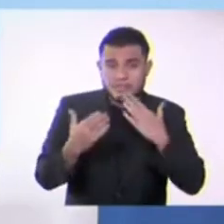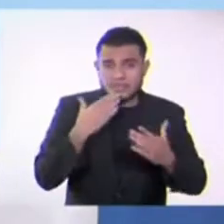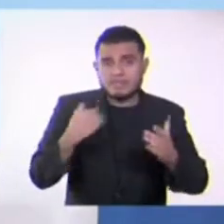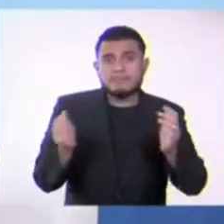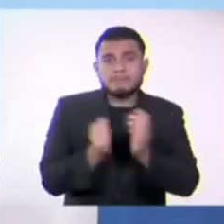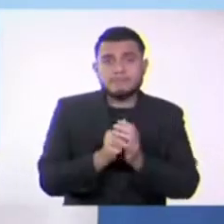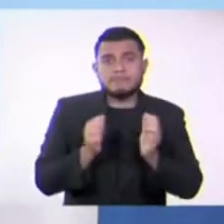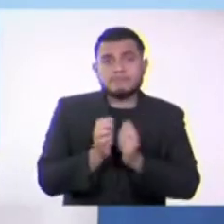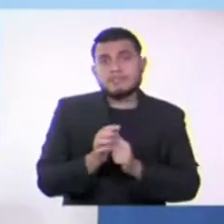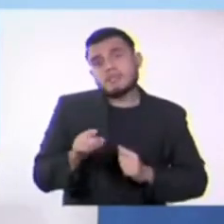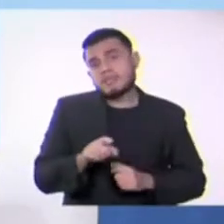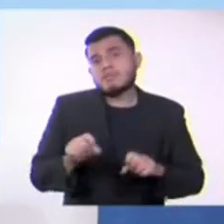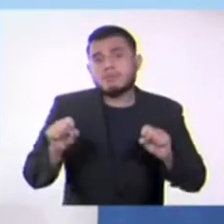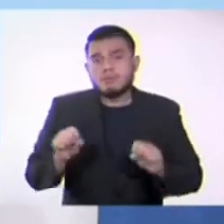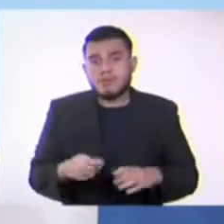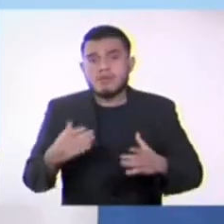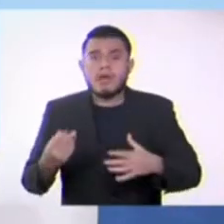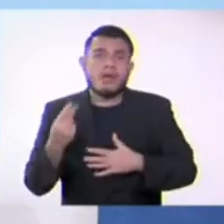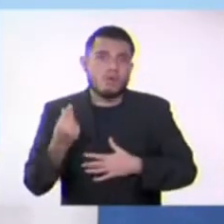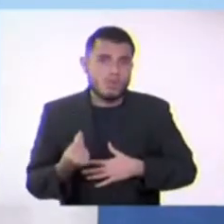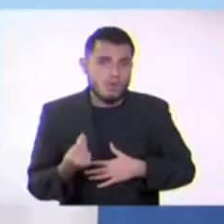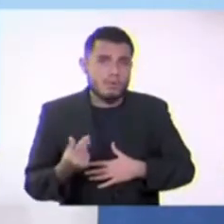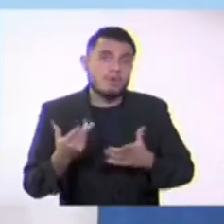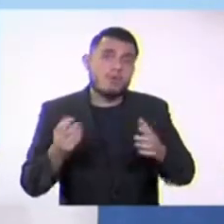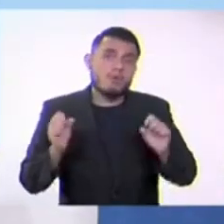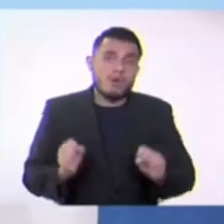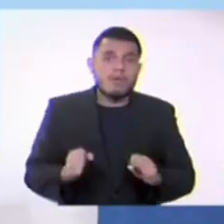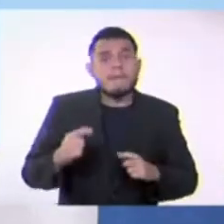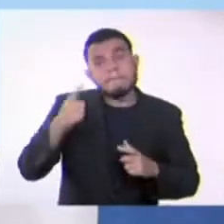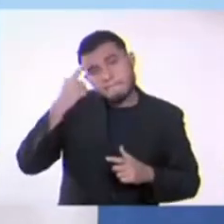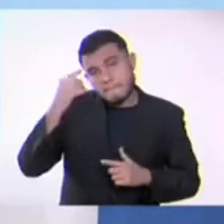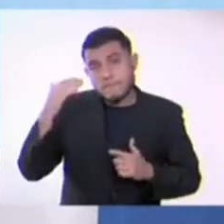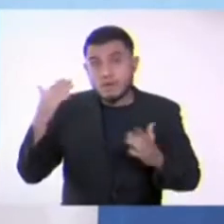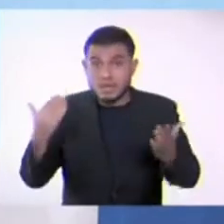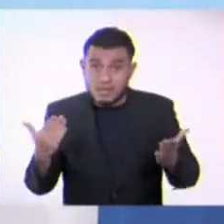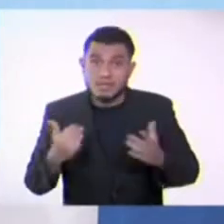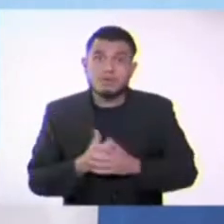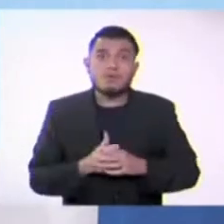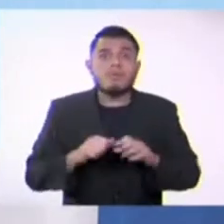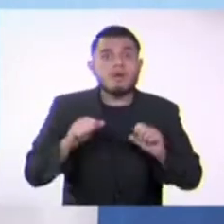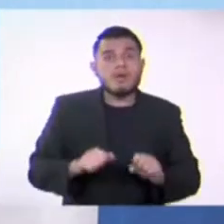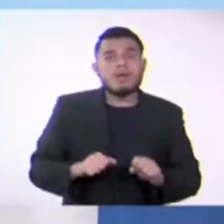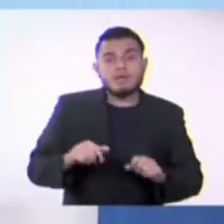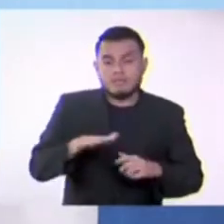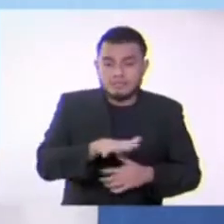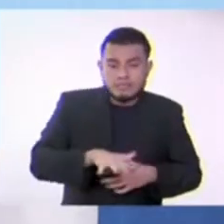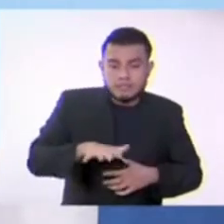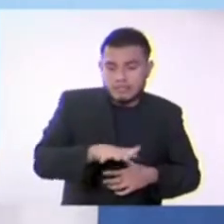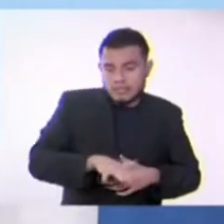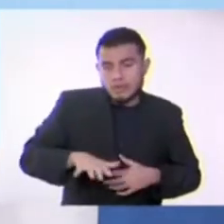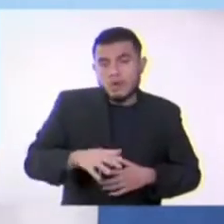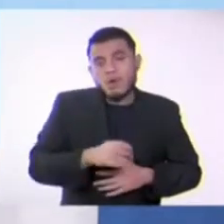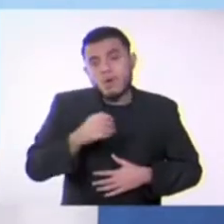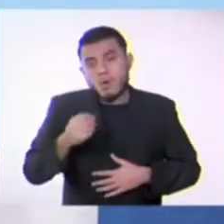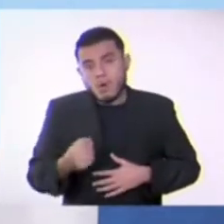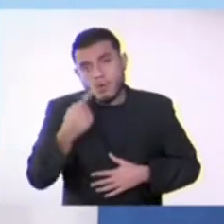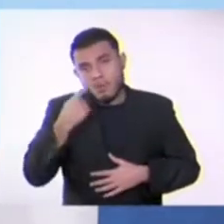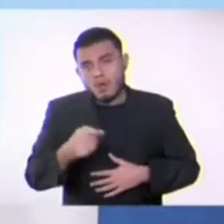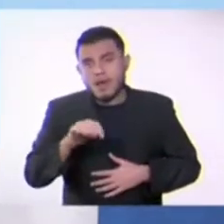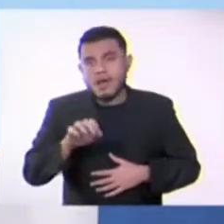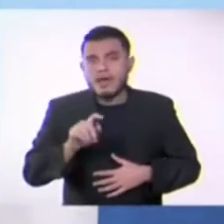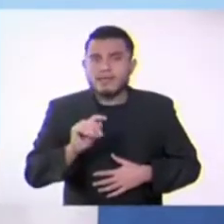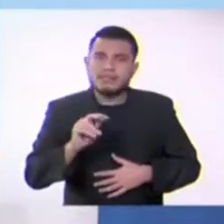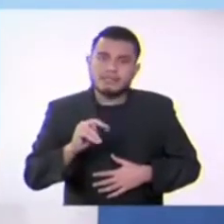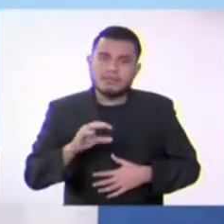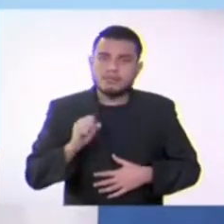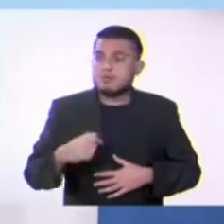estos factores pueden ser económicos, pueden ser políticos, pueden ser étnicos o se han catalogado como étnicos, pero